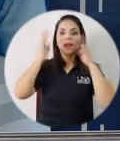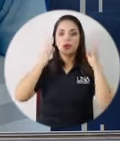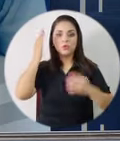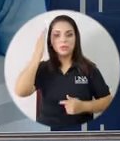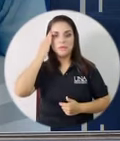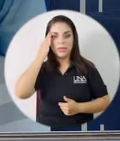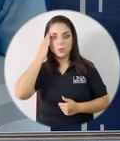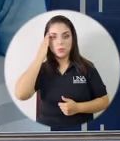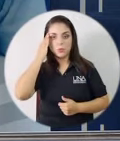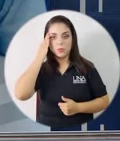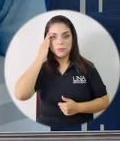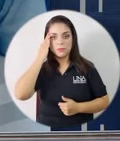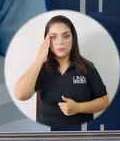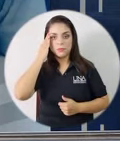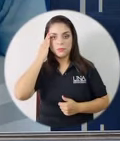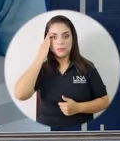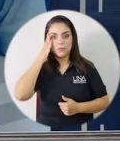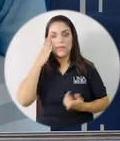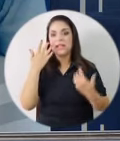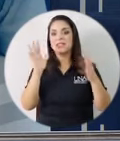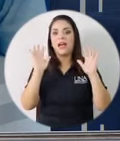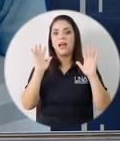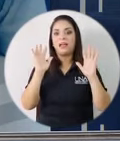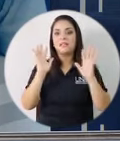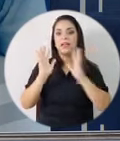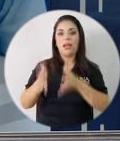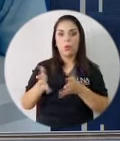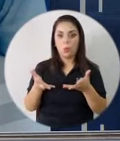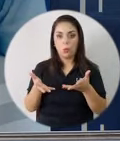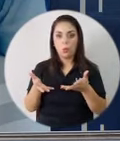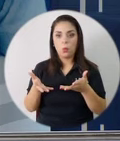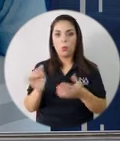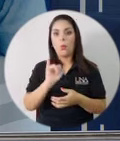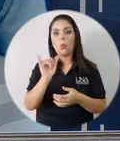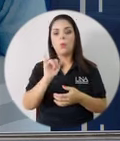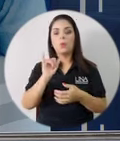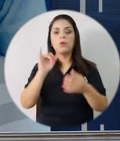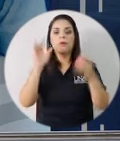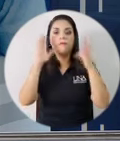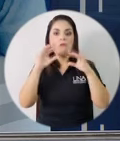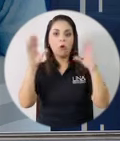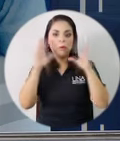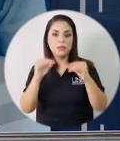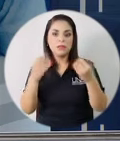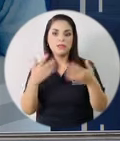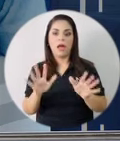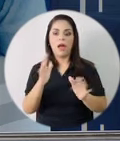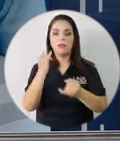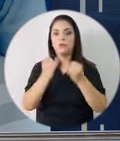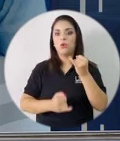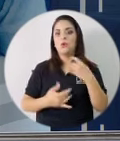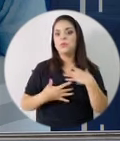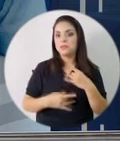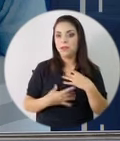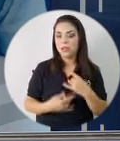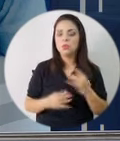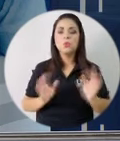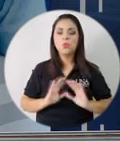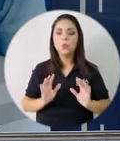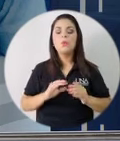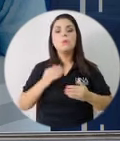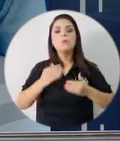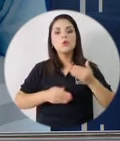que se queda ahí engavetado en un informe muy interesante, sino en un proceso